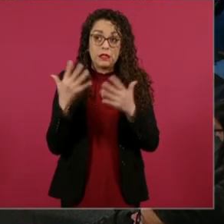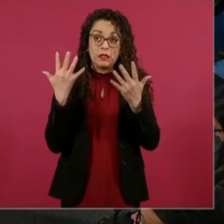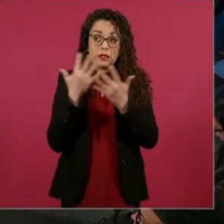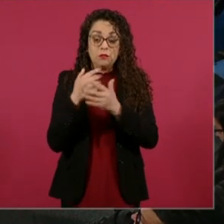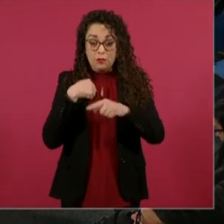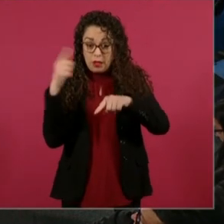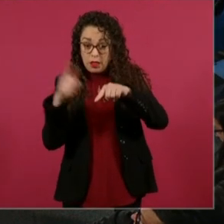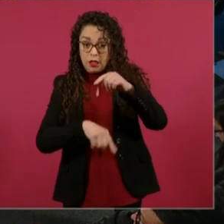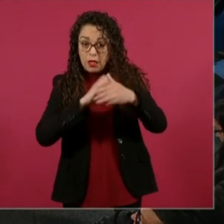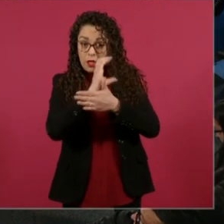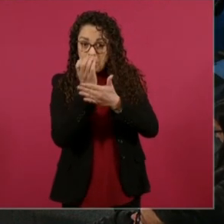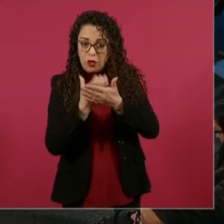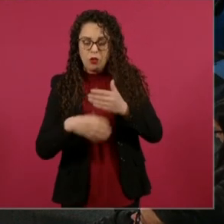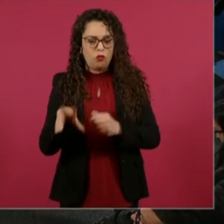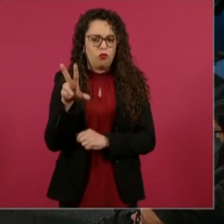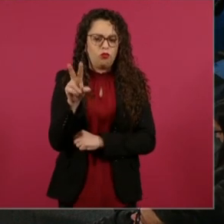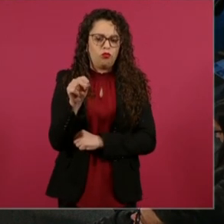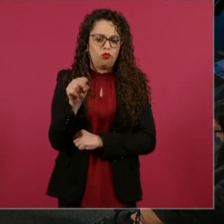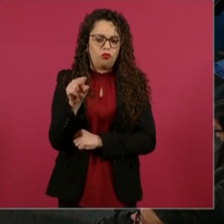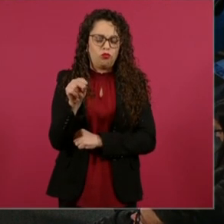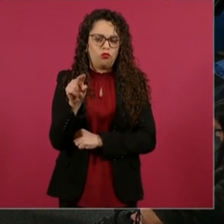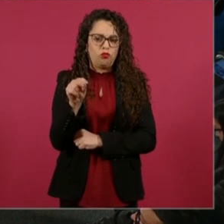sino, a ver,